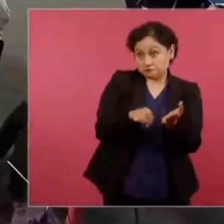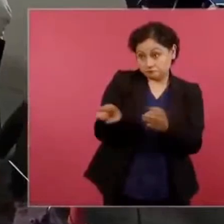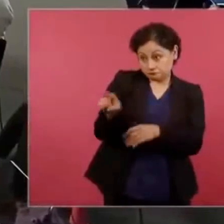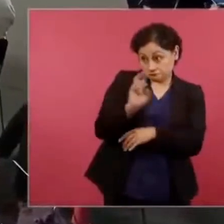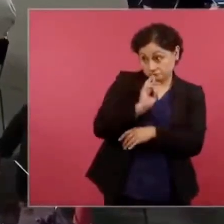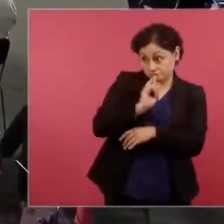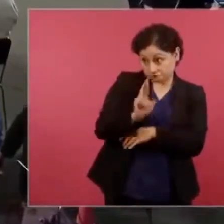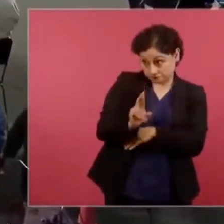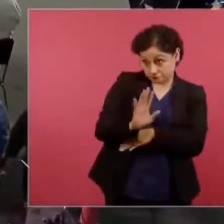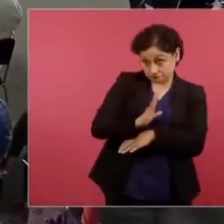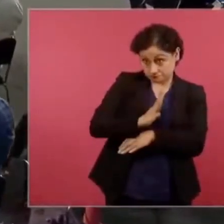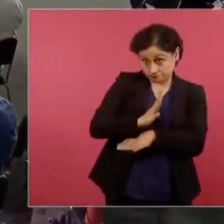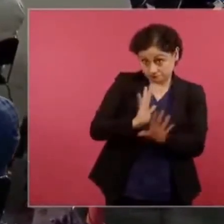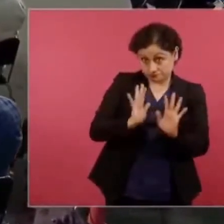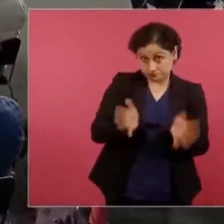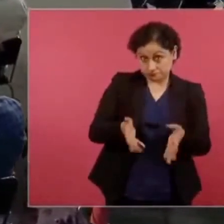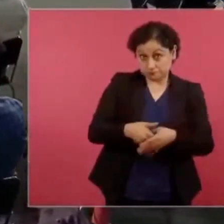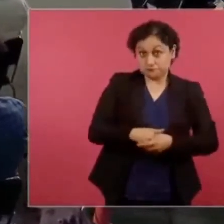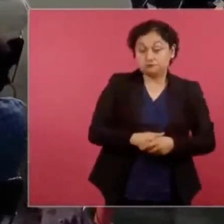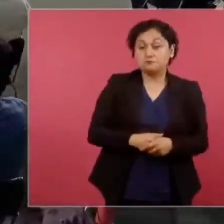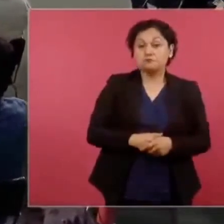contestada tu pregunta.